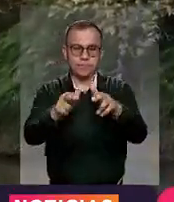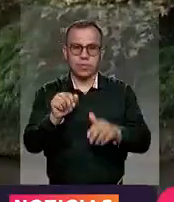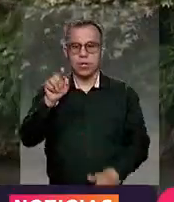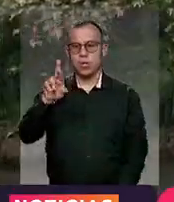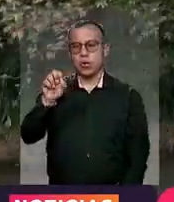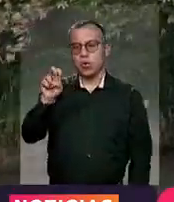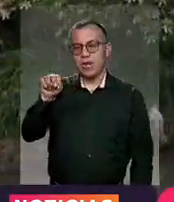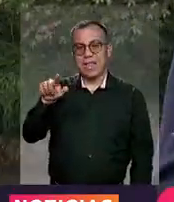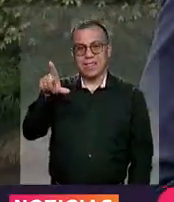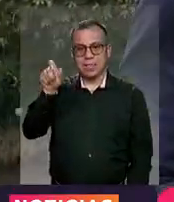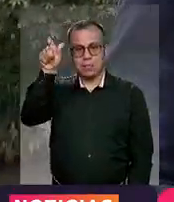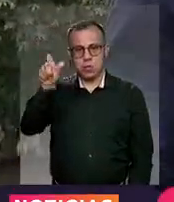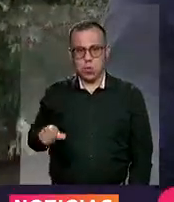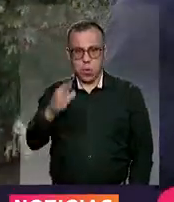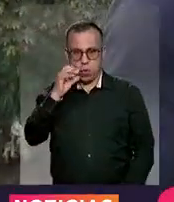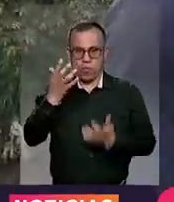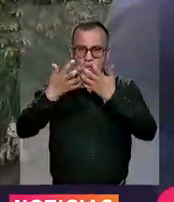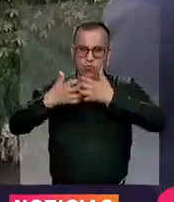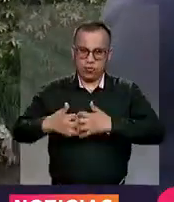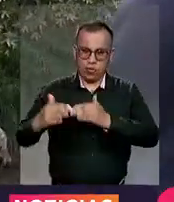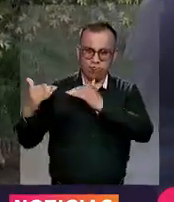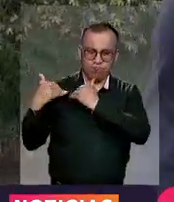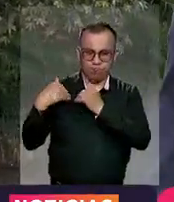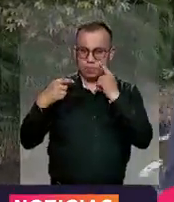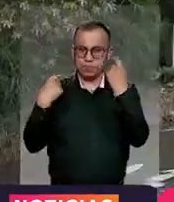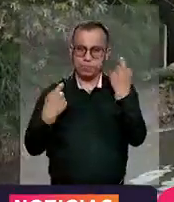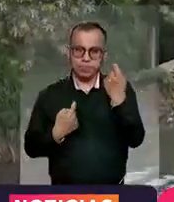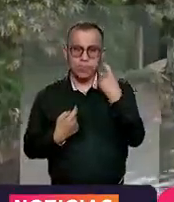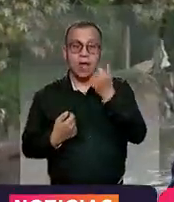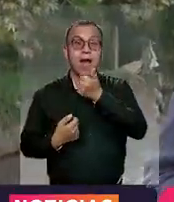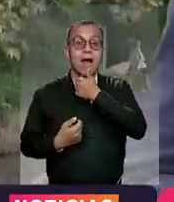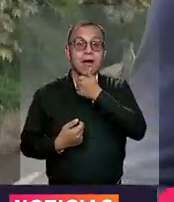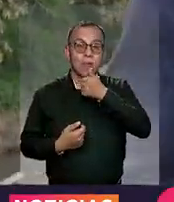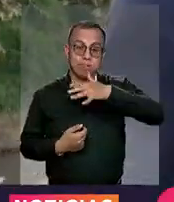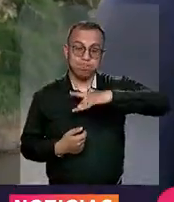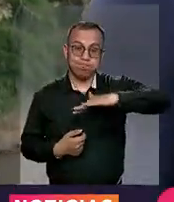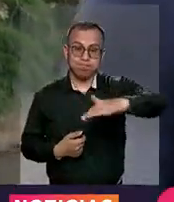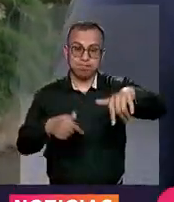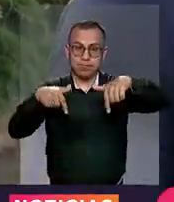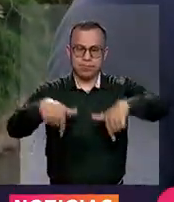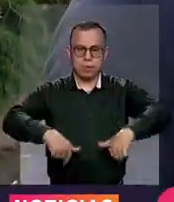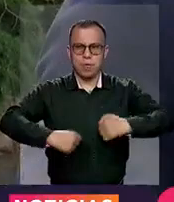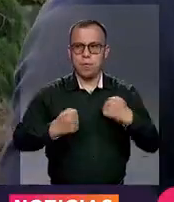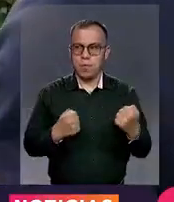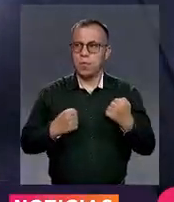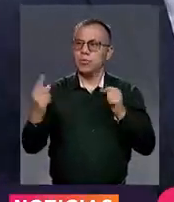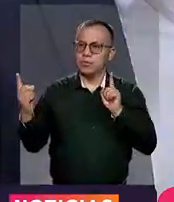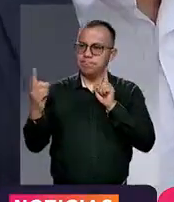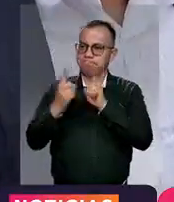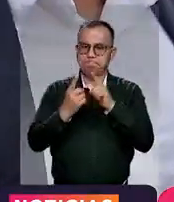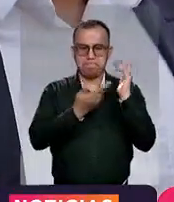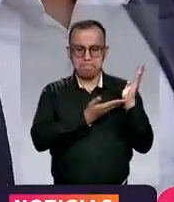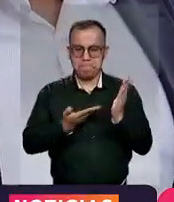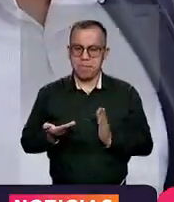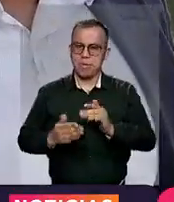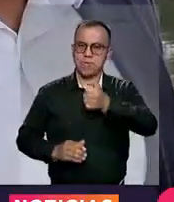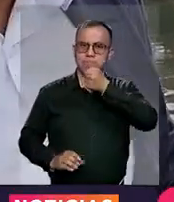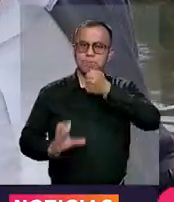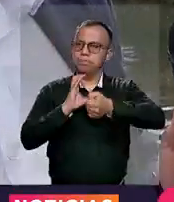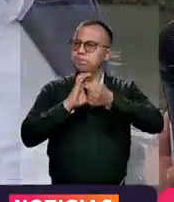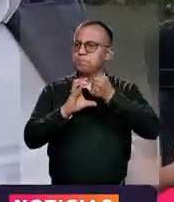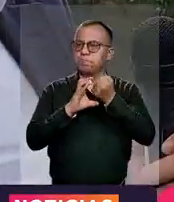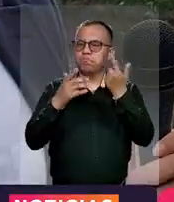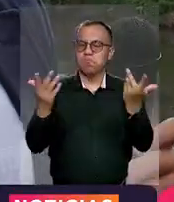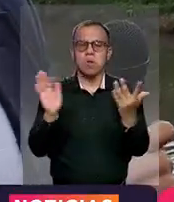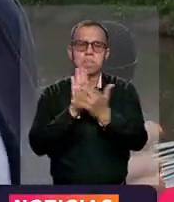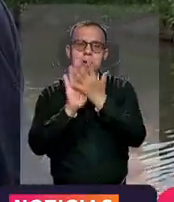el coordinador operativo de búsqueda acuática de Bogotá, me acompaña en este momento. Rolando, bienvenido a Noticias Capital. Cuénteme,